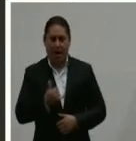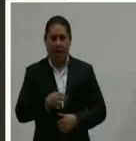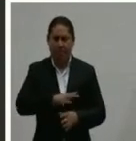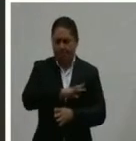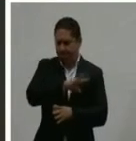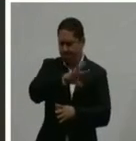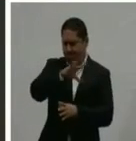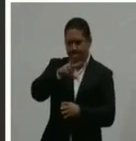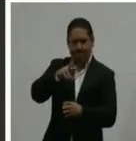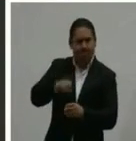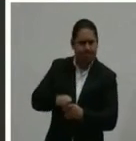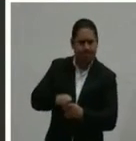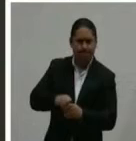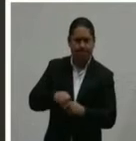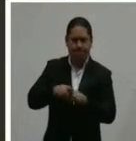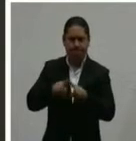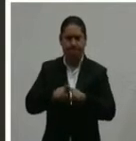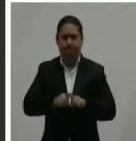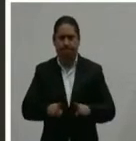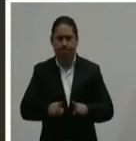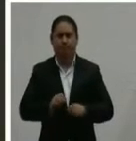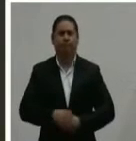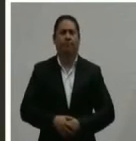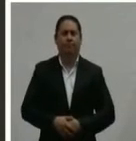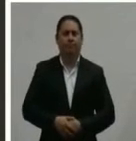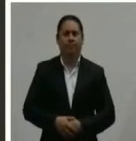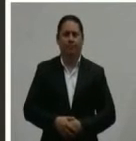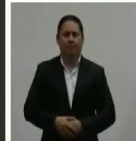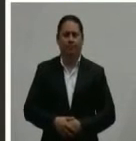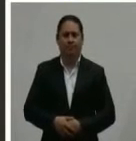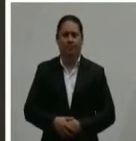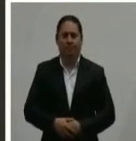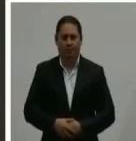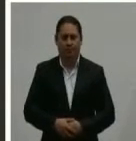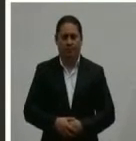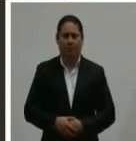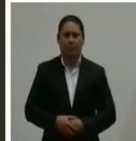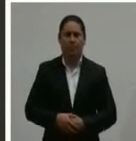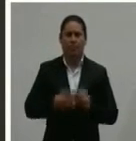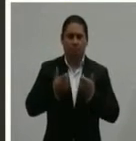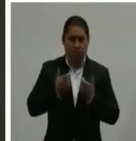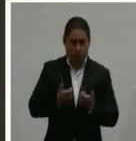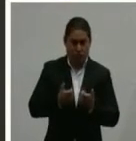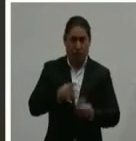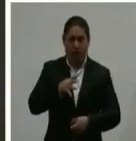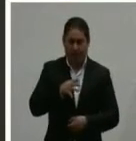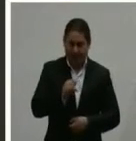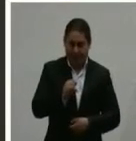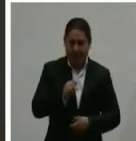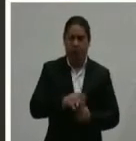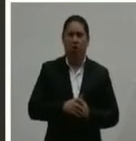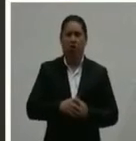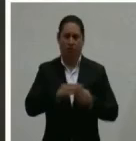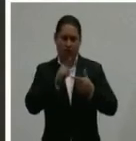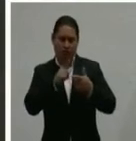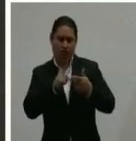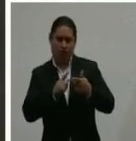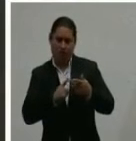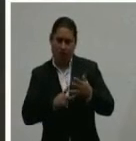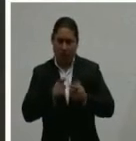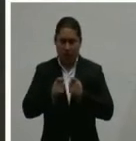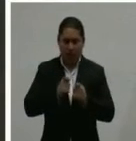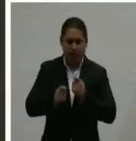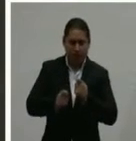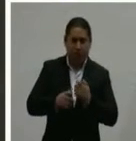biodiversidad y desarrollo sustentable. Así como el presupuesto de clasificación